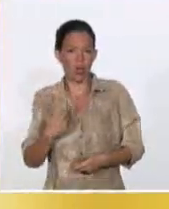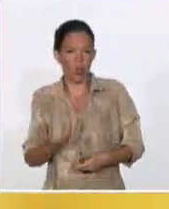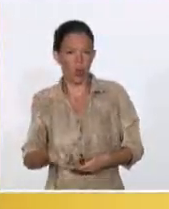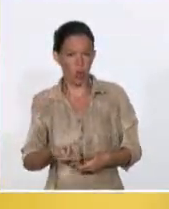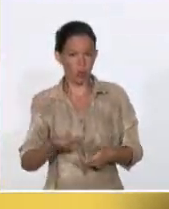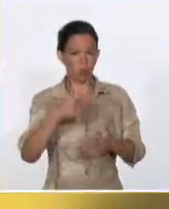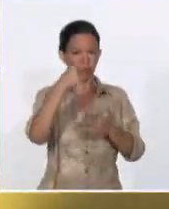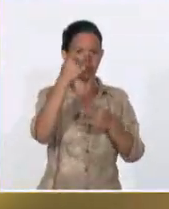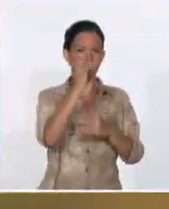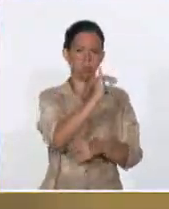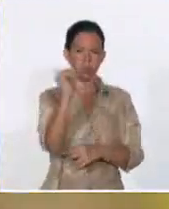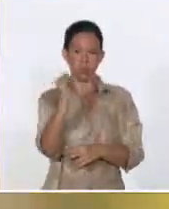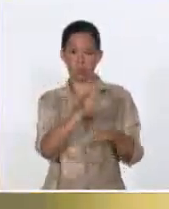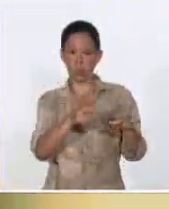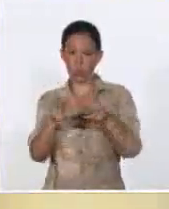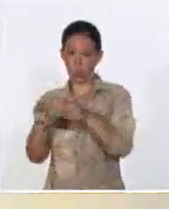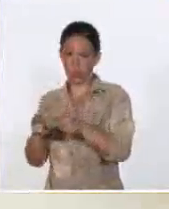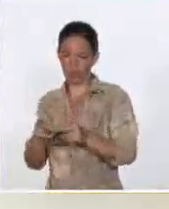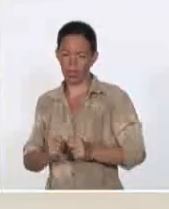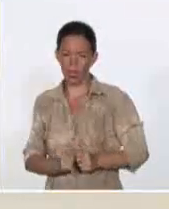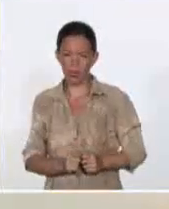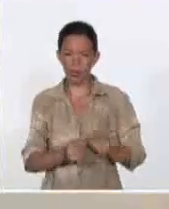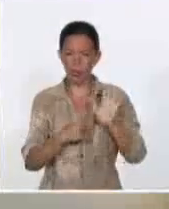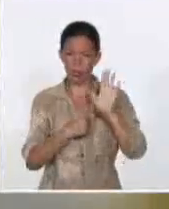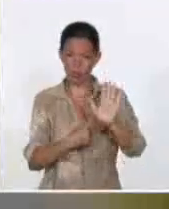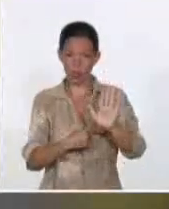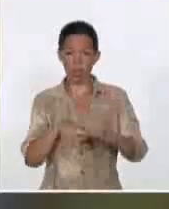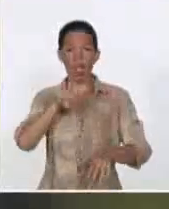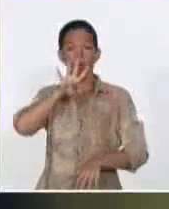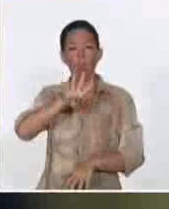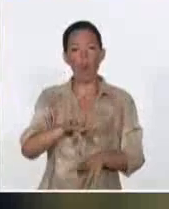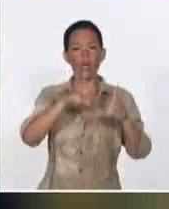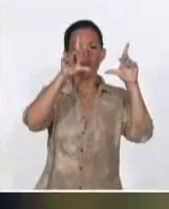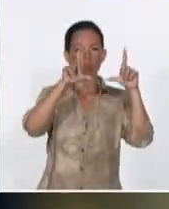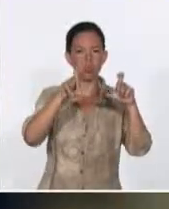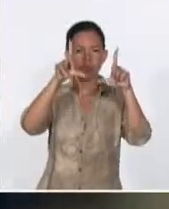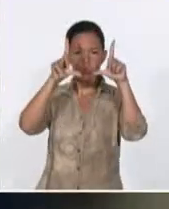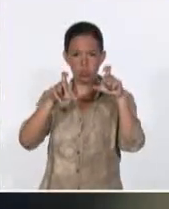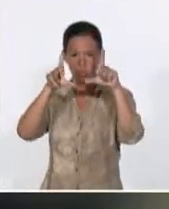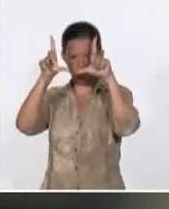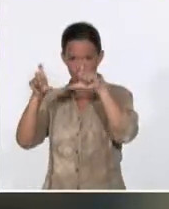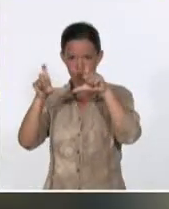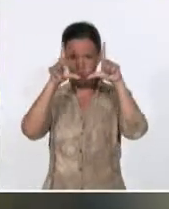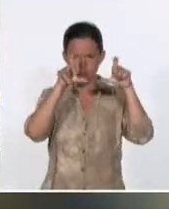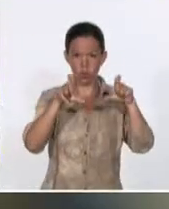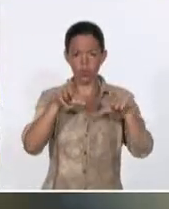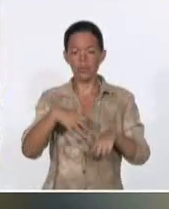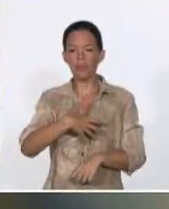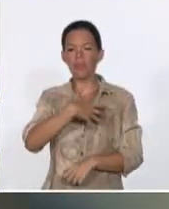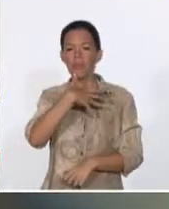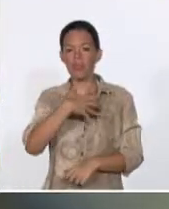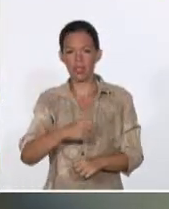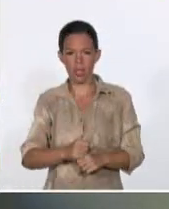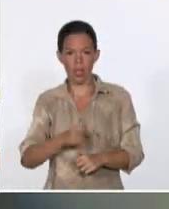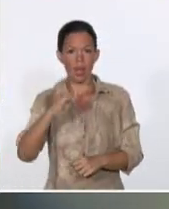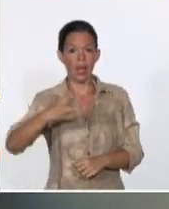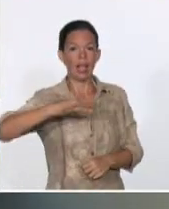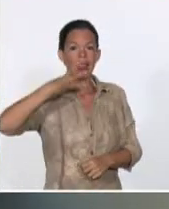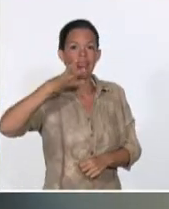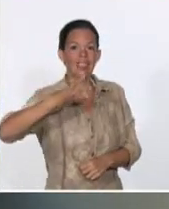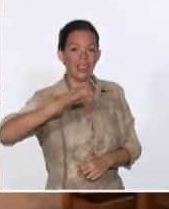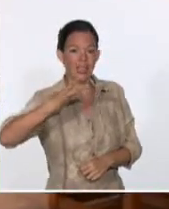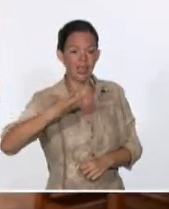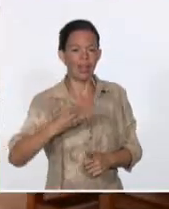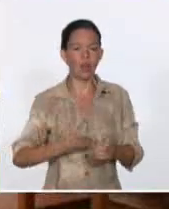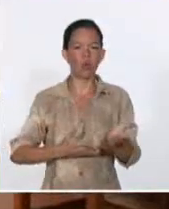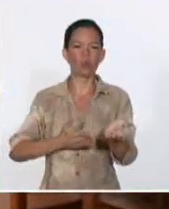Roberto Chile, y sobre todo los cuatro retratos que el artista ecuatoriano realizó de Fidel. Tres de las obras han perdurado en el